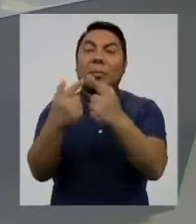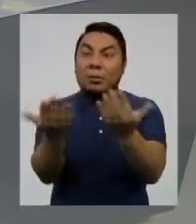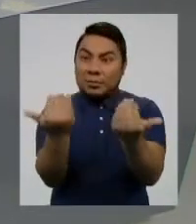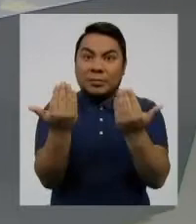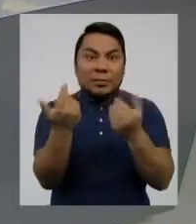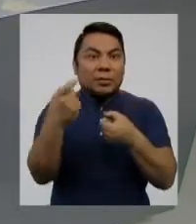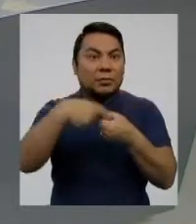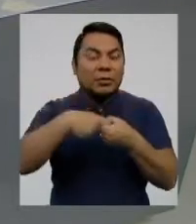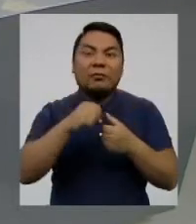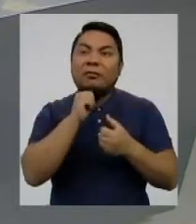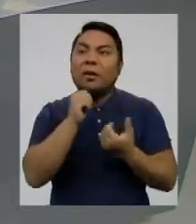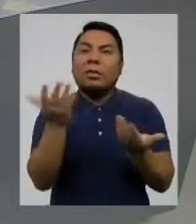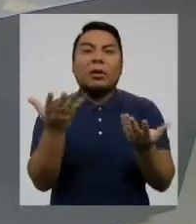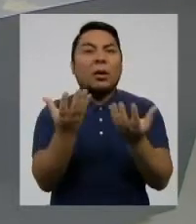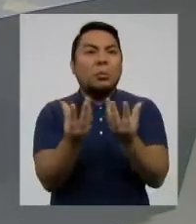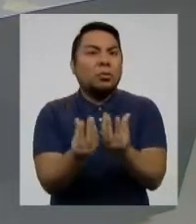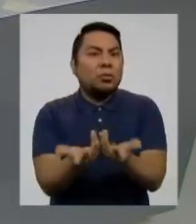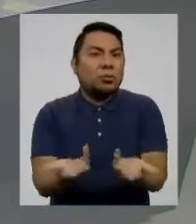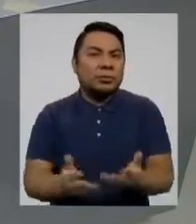noches.